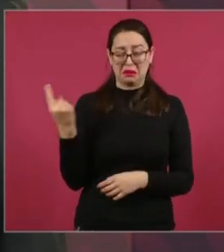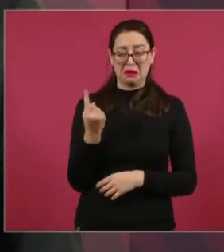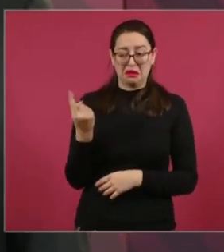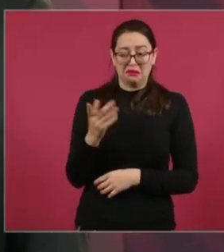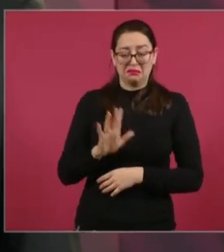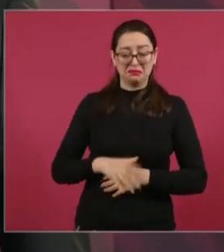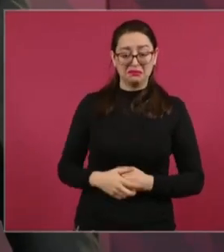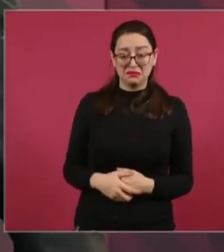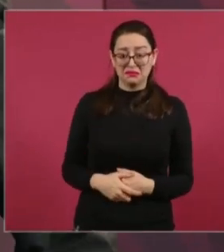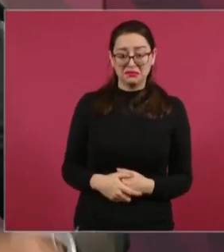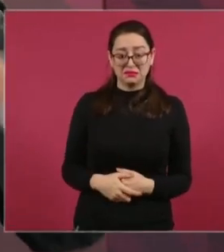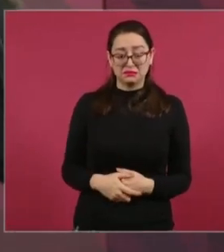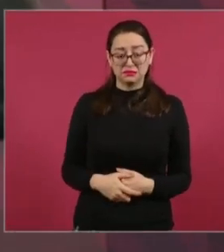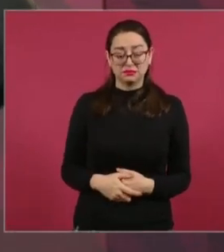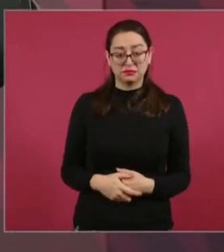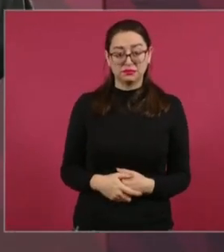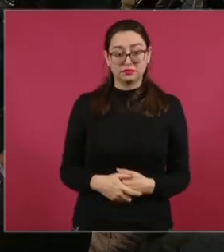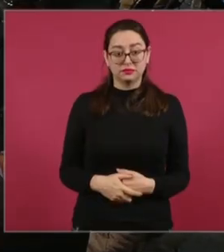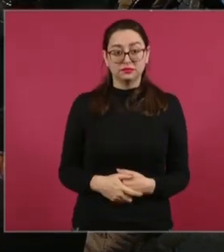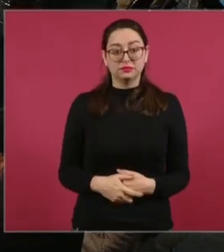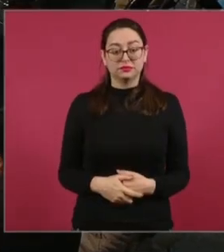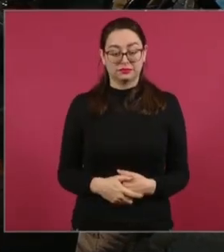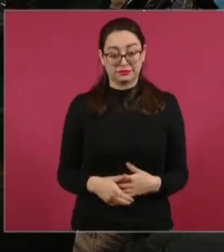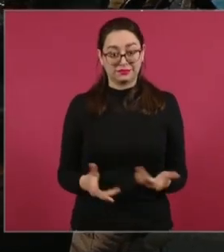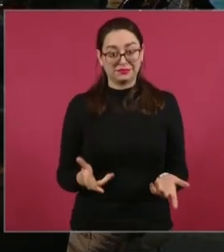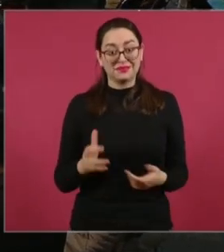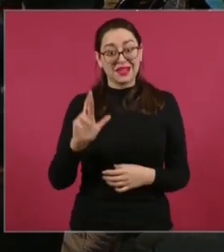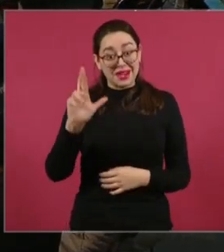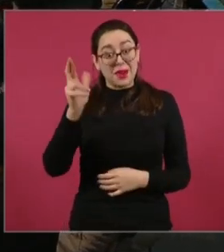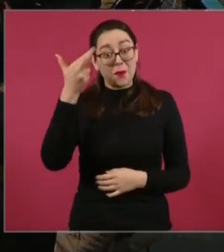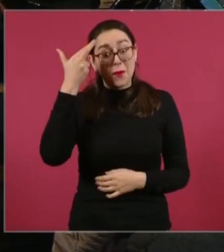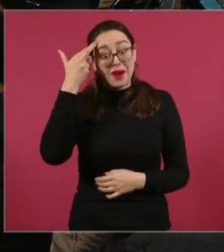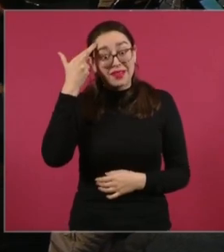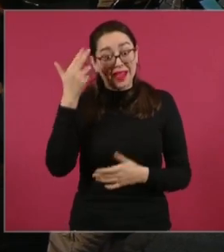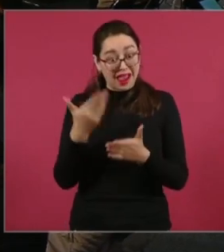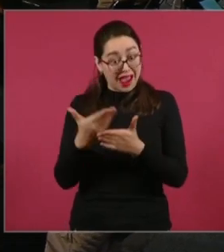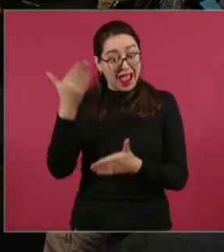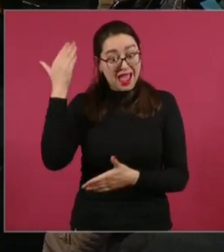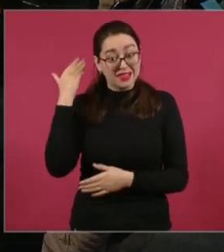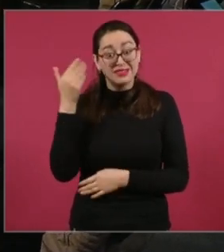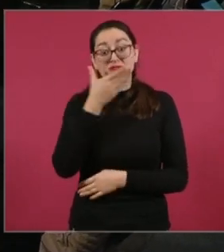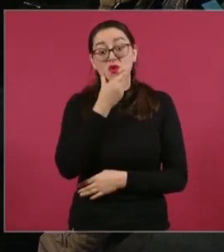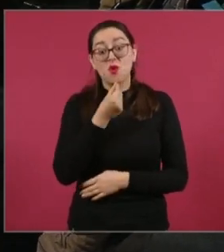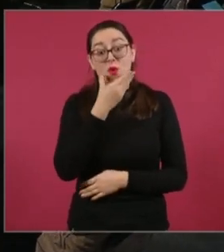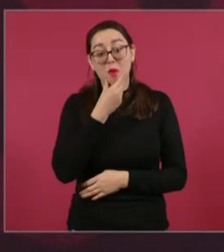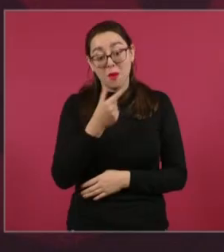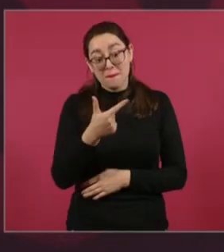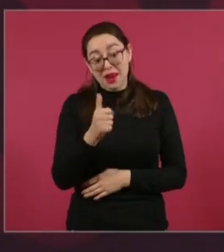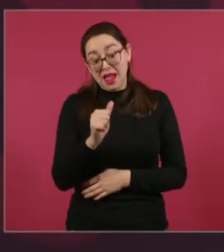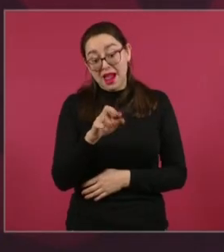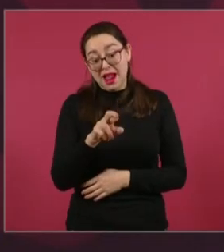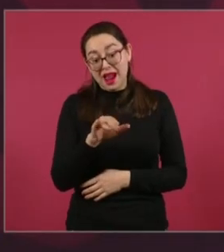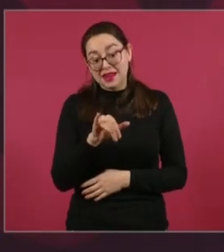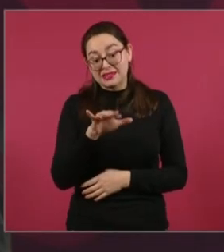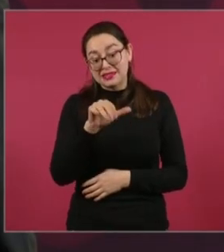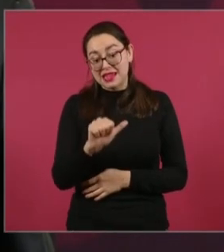Acuérdense que a García Luna lo nombraron, creo que